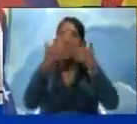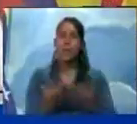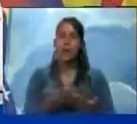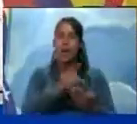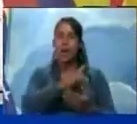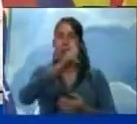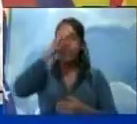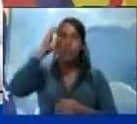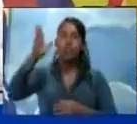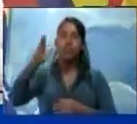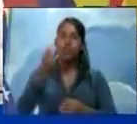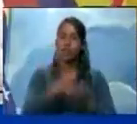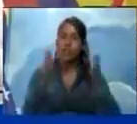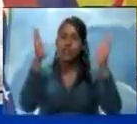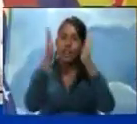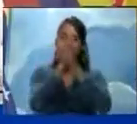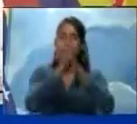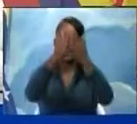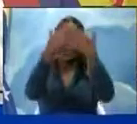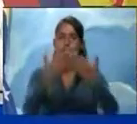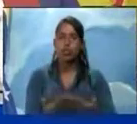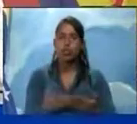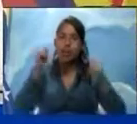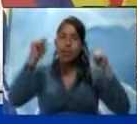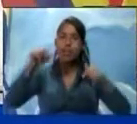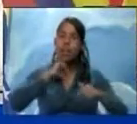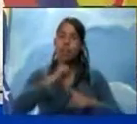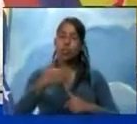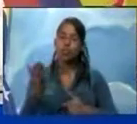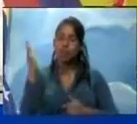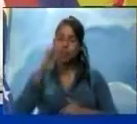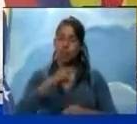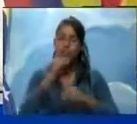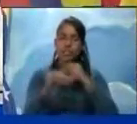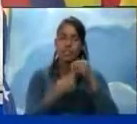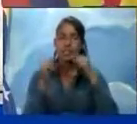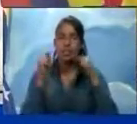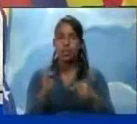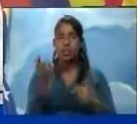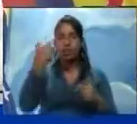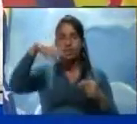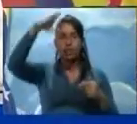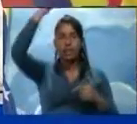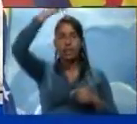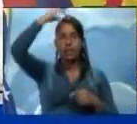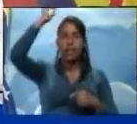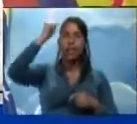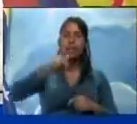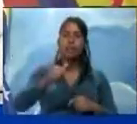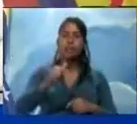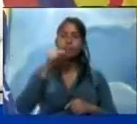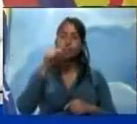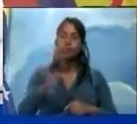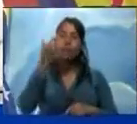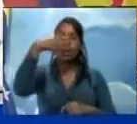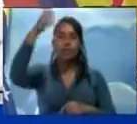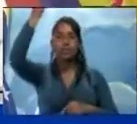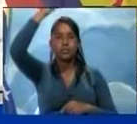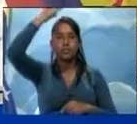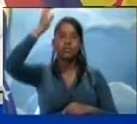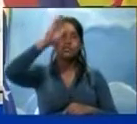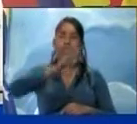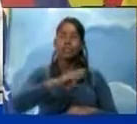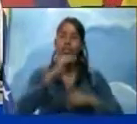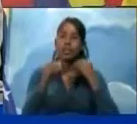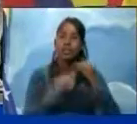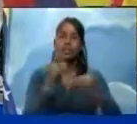palabra de Dios, la Sagrada Escritura. Y esto es lo que estaba haciendo este rey Darío. Este rey